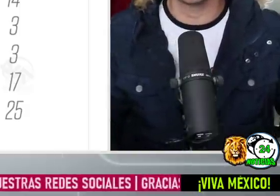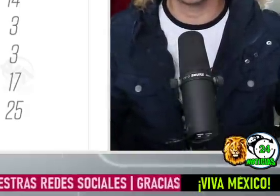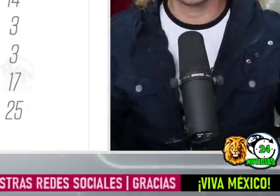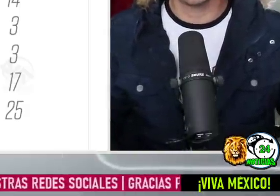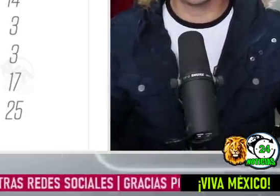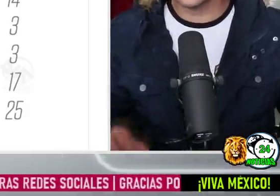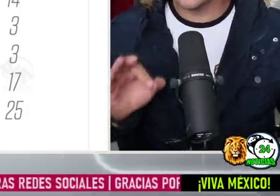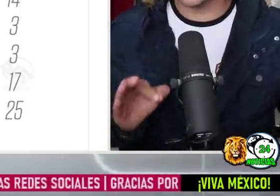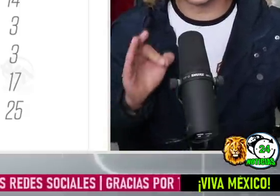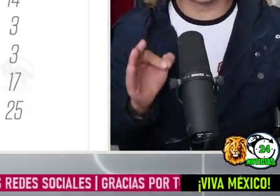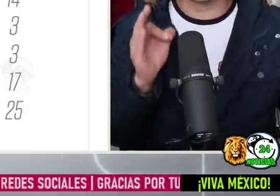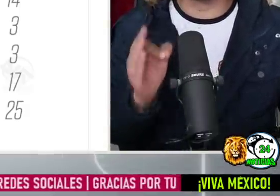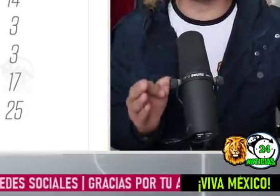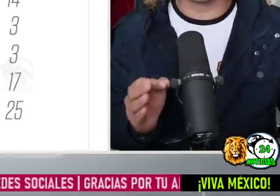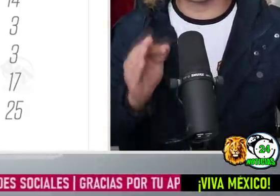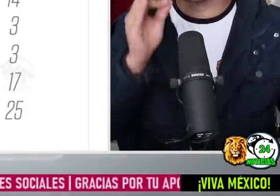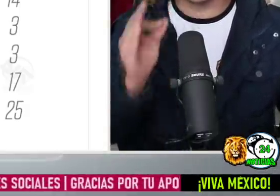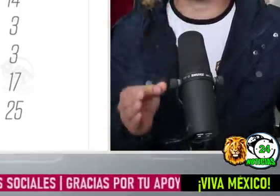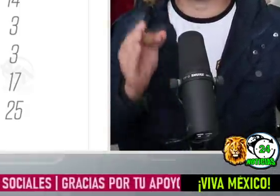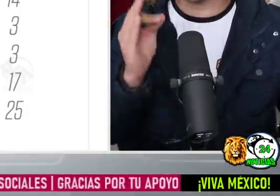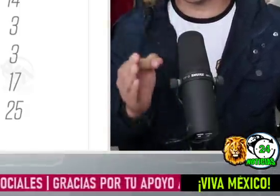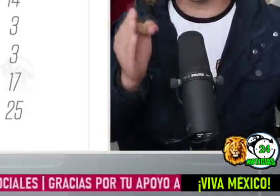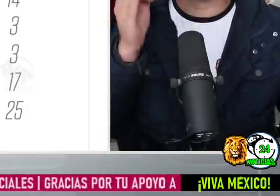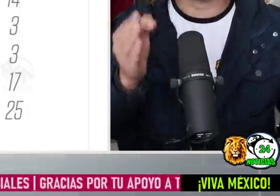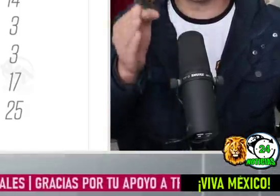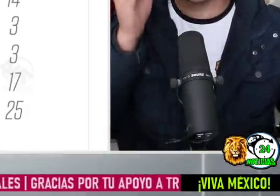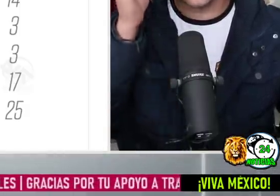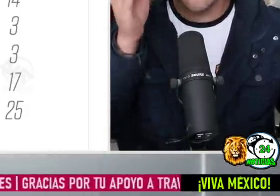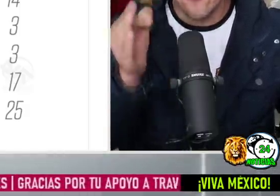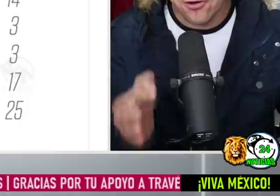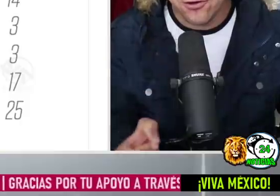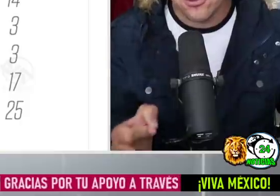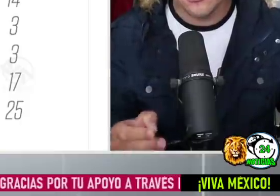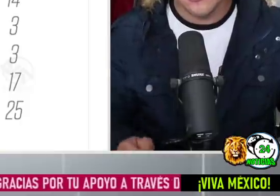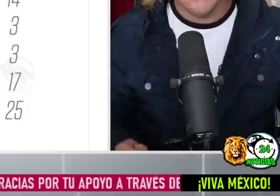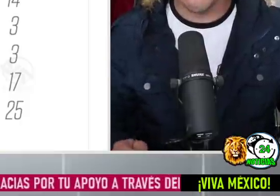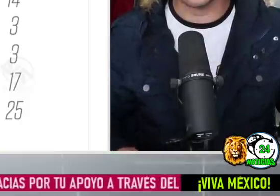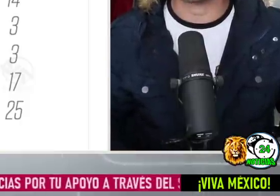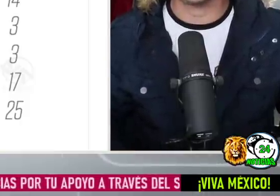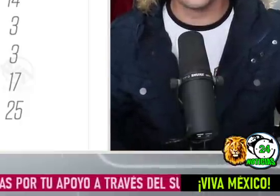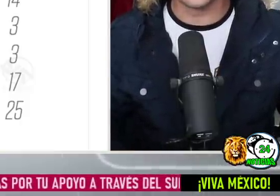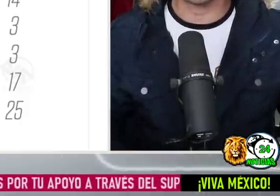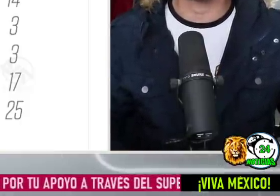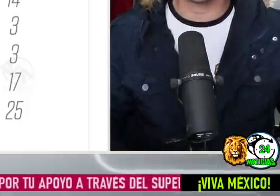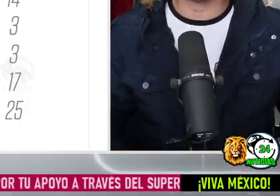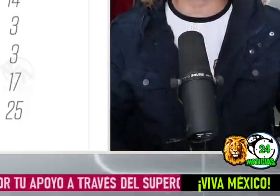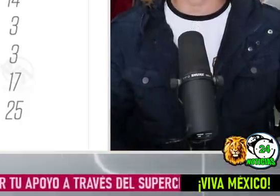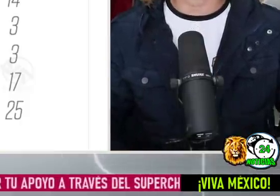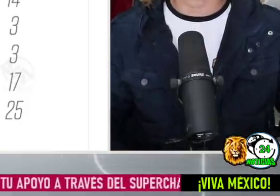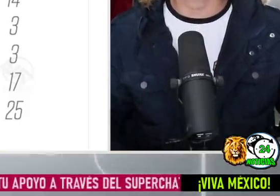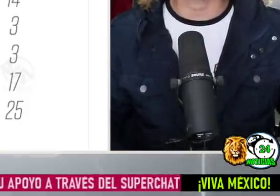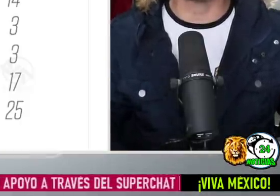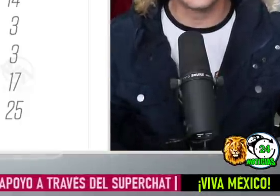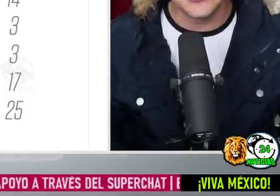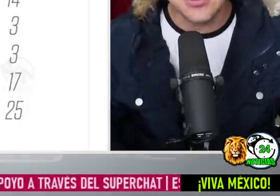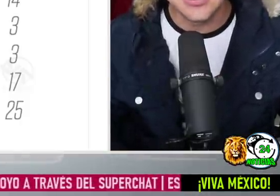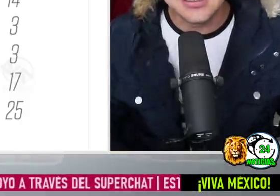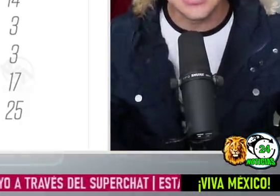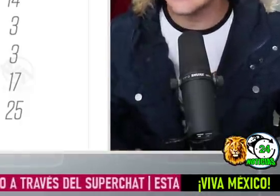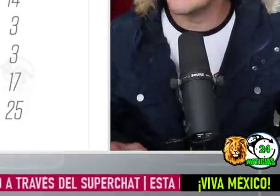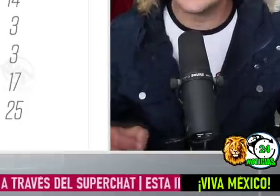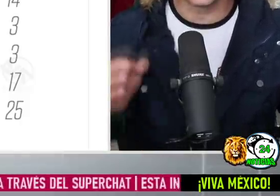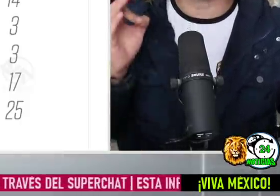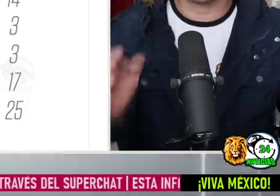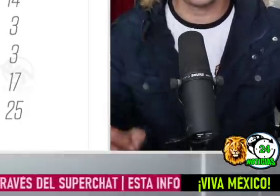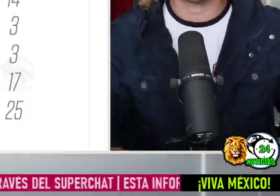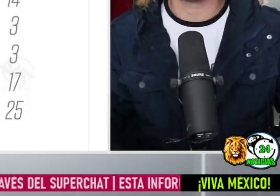¿no? Por eso el presidente insiste que se debe de investigar a fondo para poder tomar decisiones, que